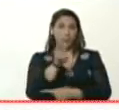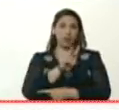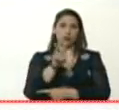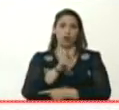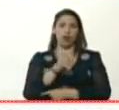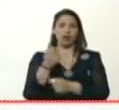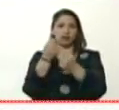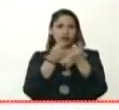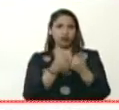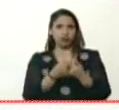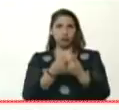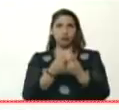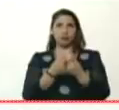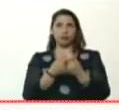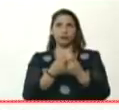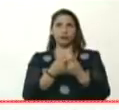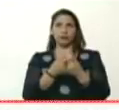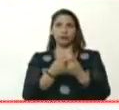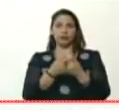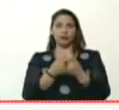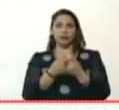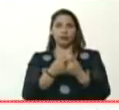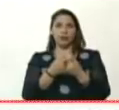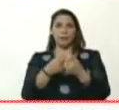vale menos de la mitad